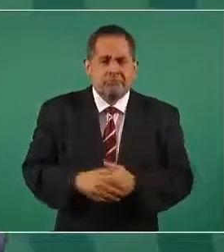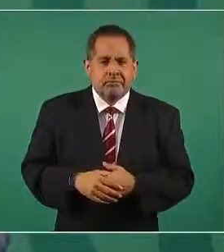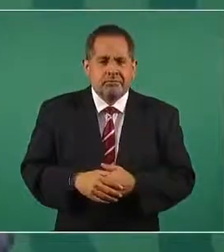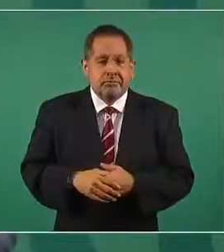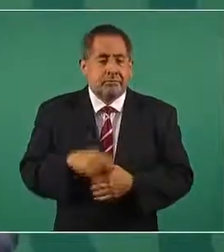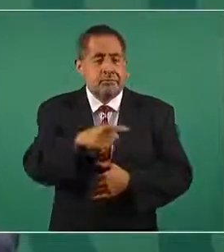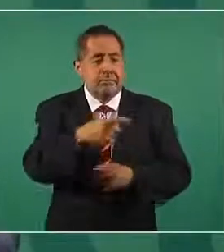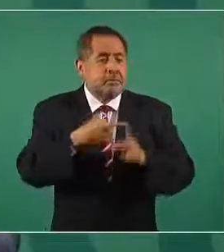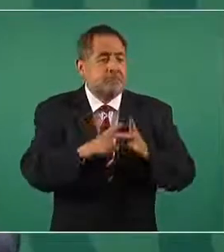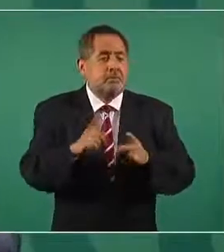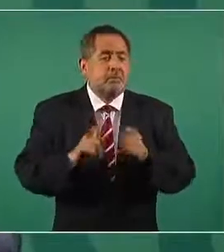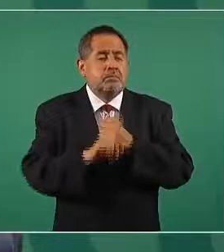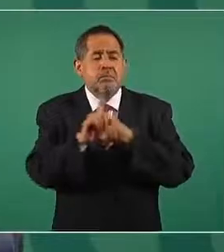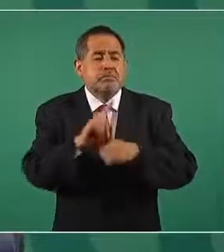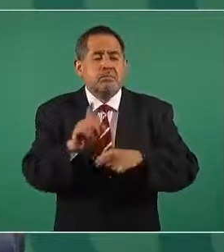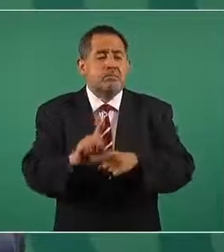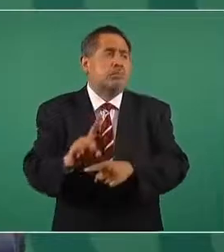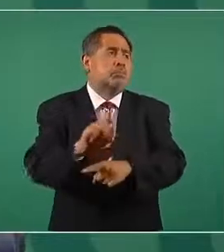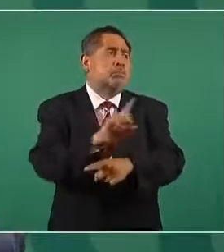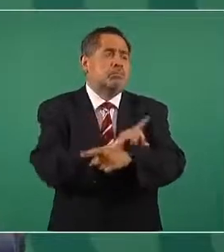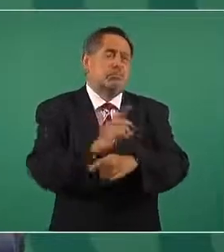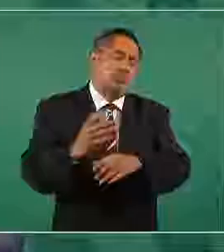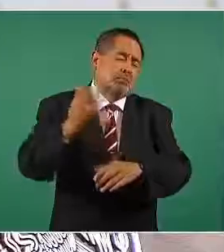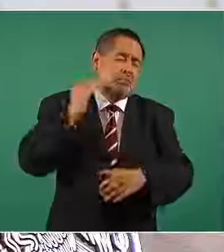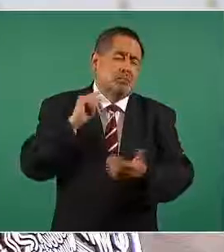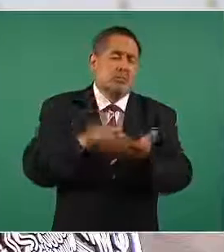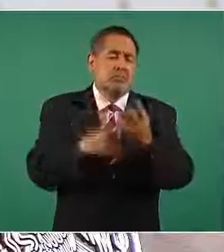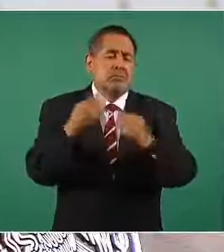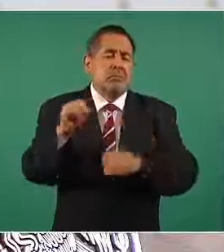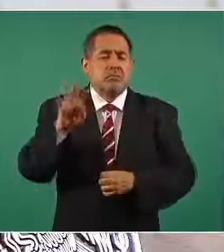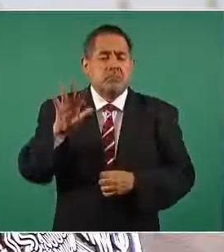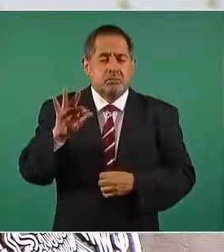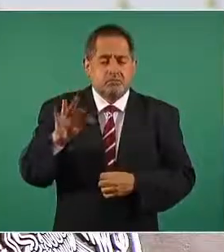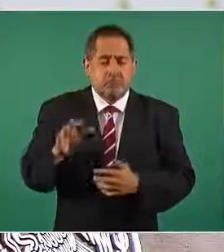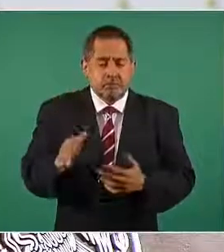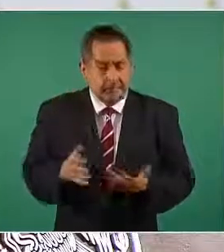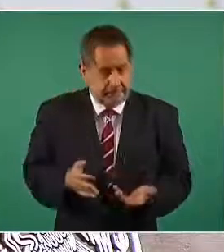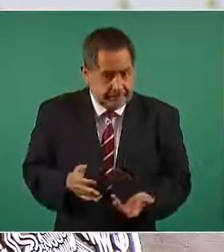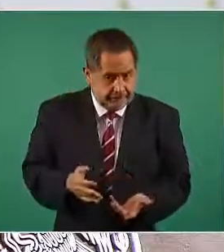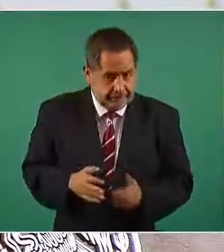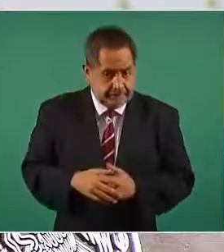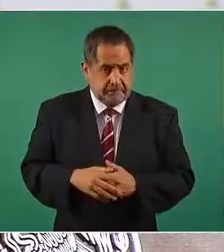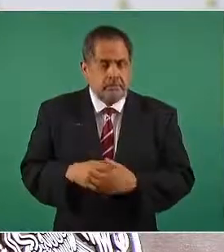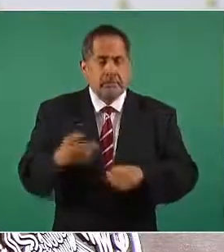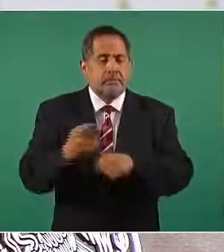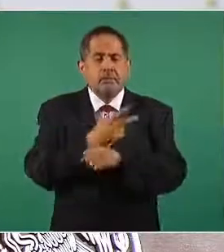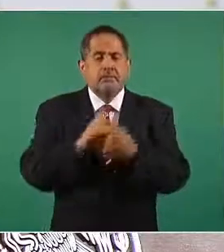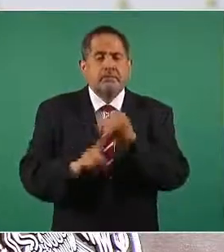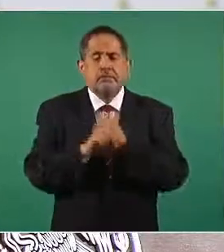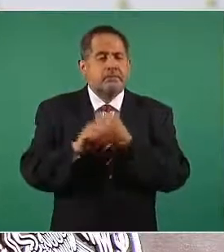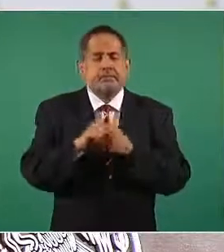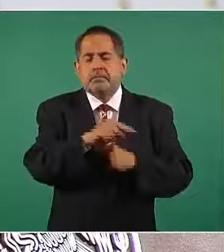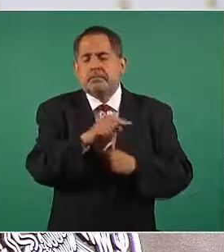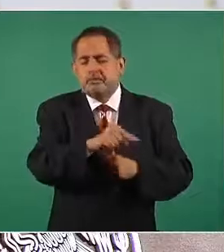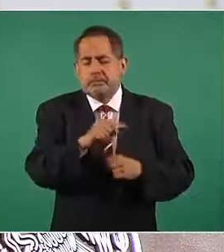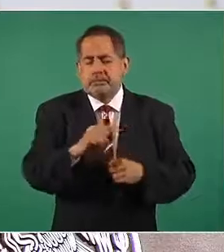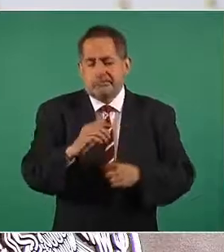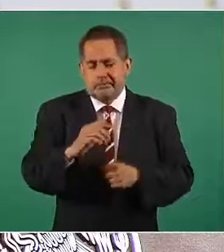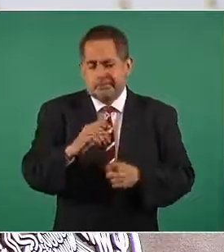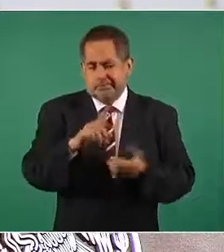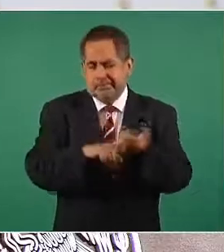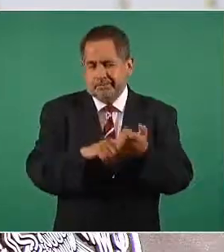los años 40. Así es. ¿Y en qué consiste?